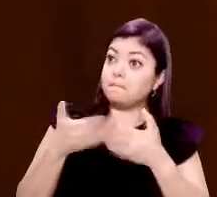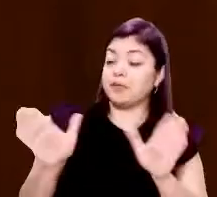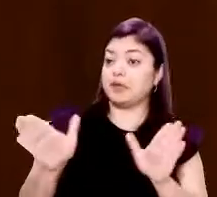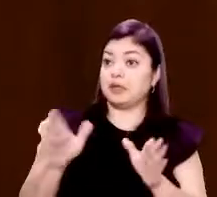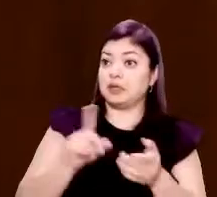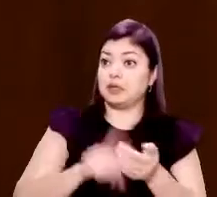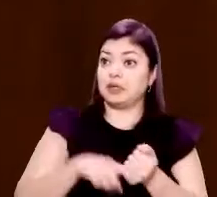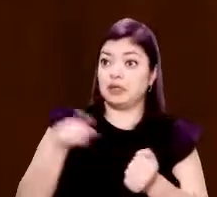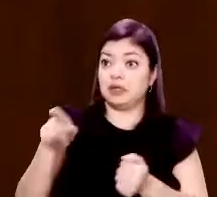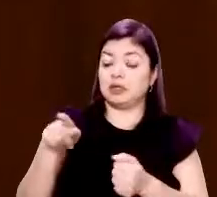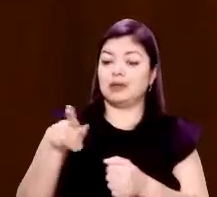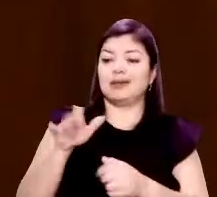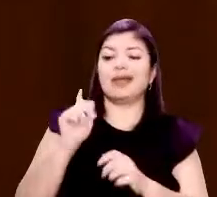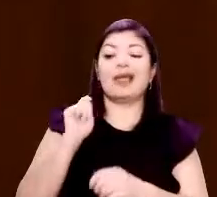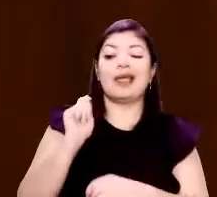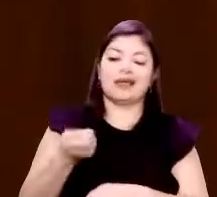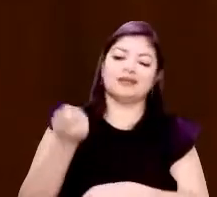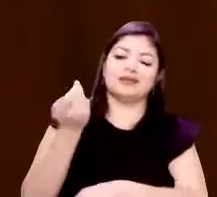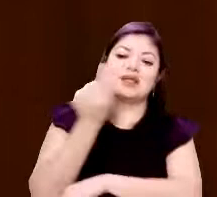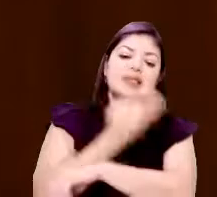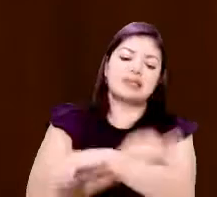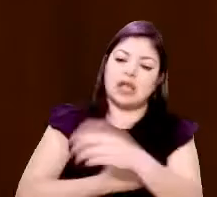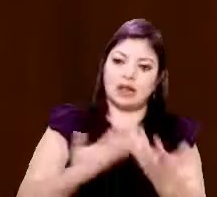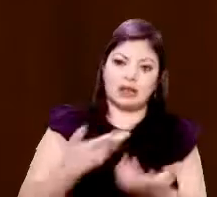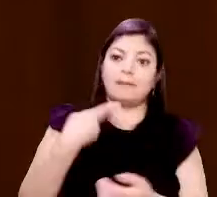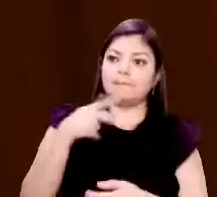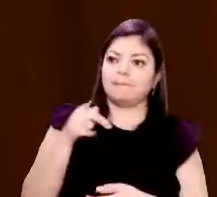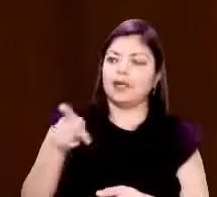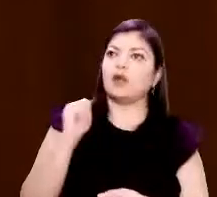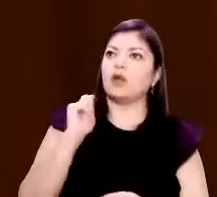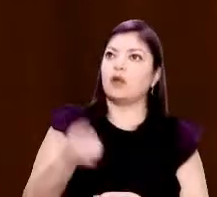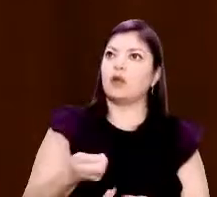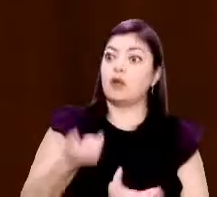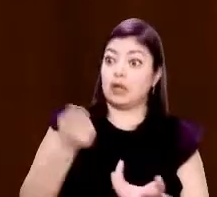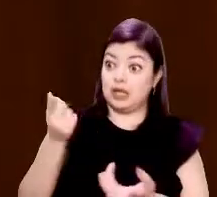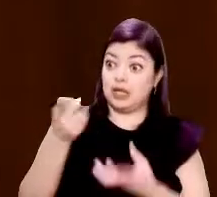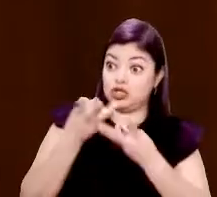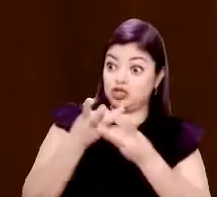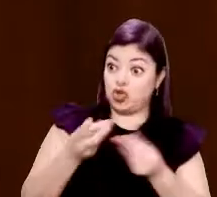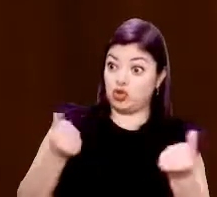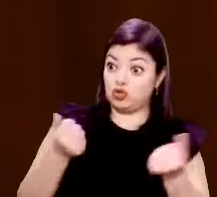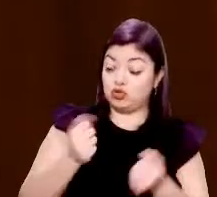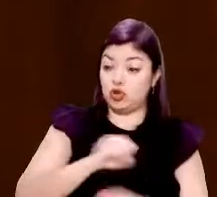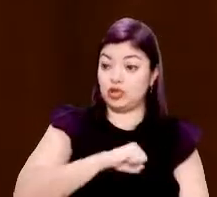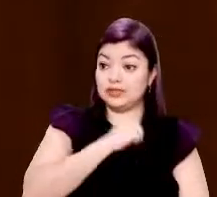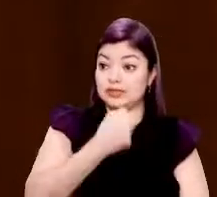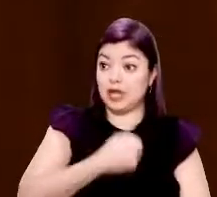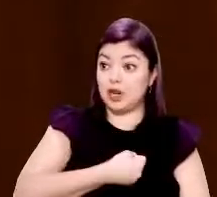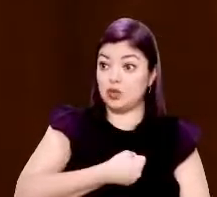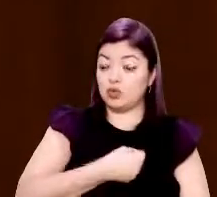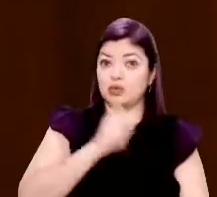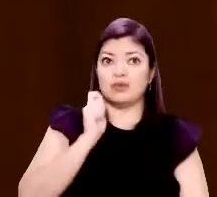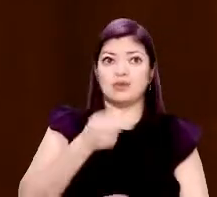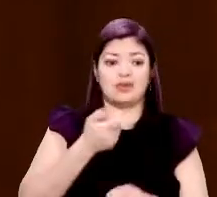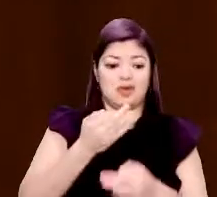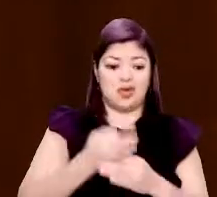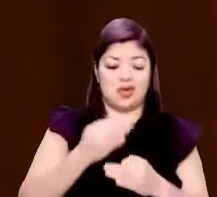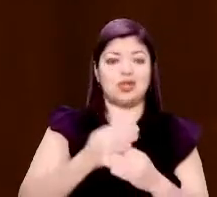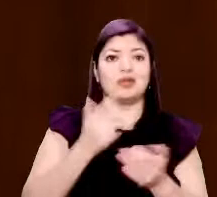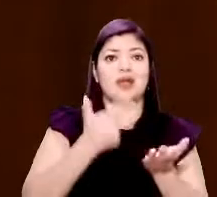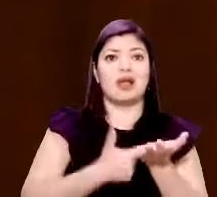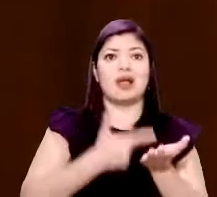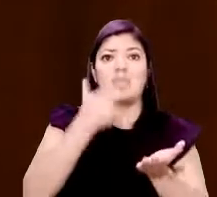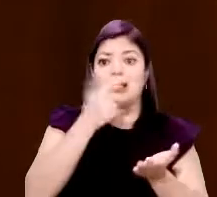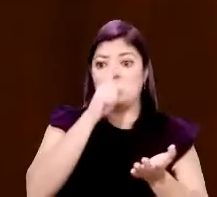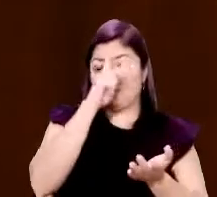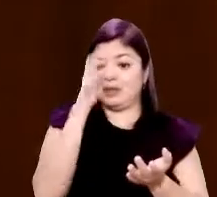una respuesta tardía, se convierte en un paliativo que no resuelve un problema de salud tan agudizado como este, y más si